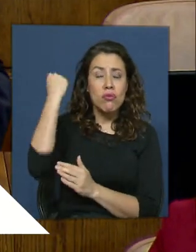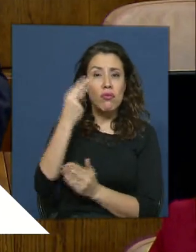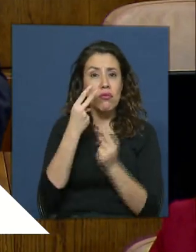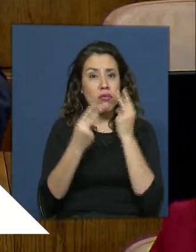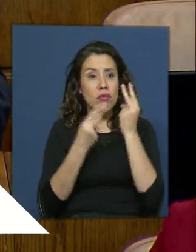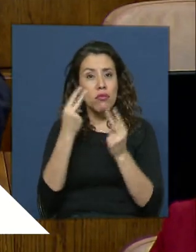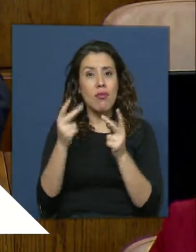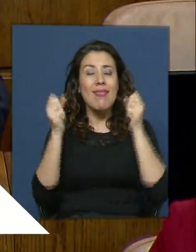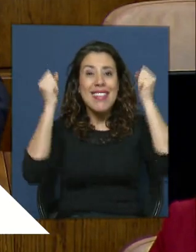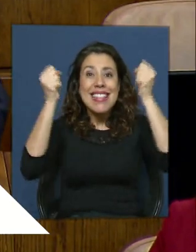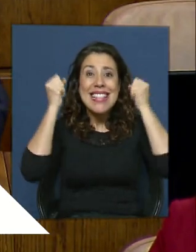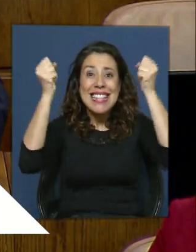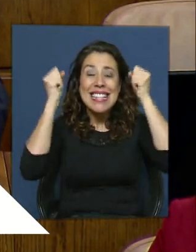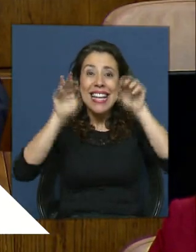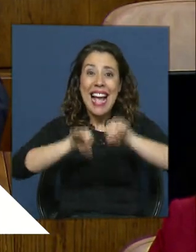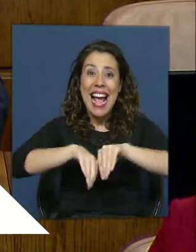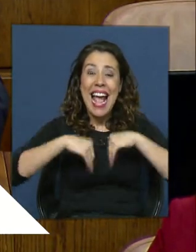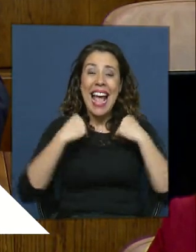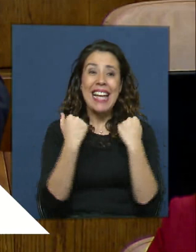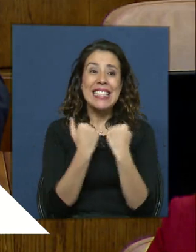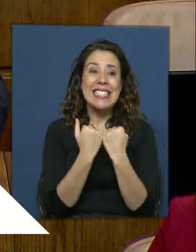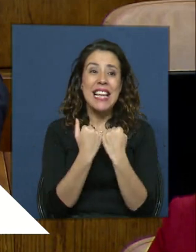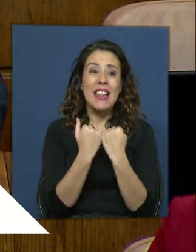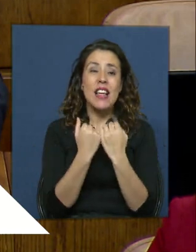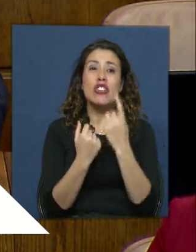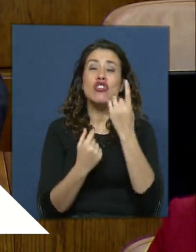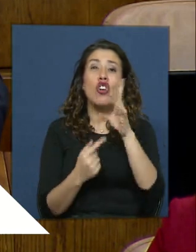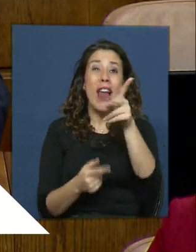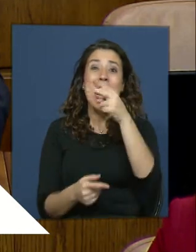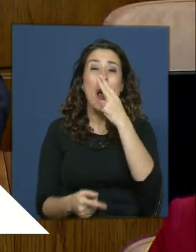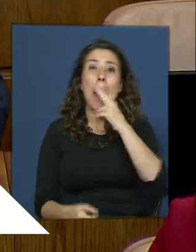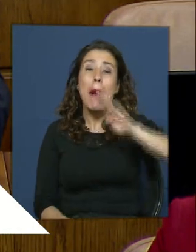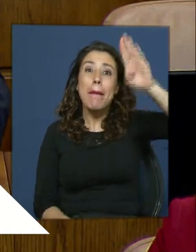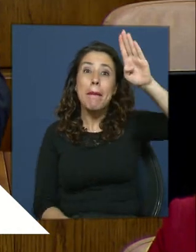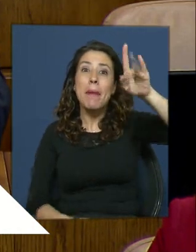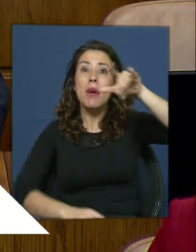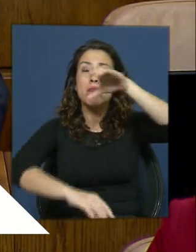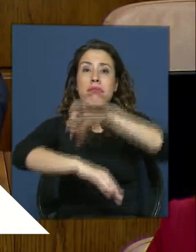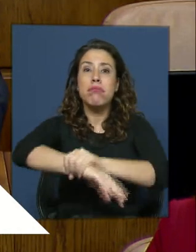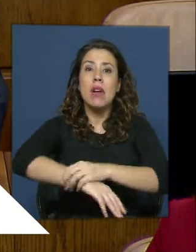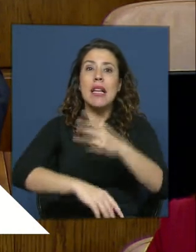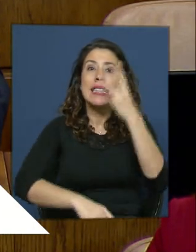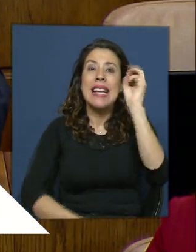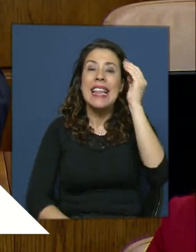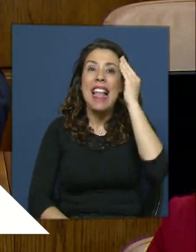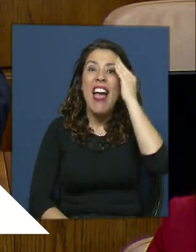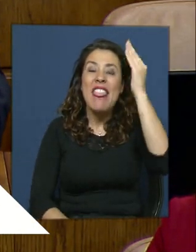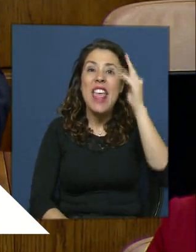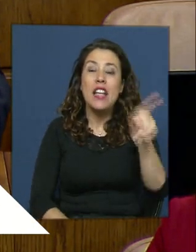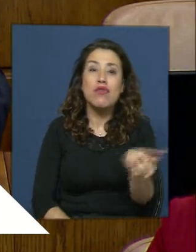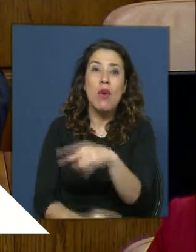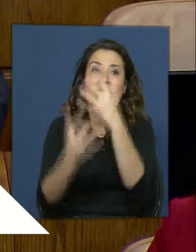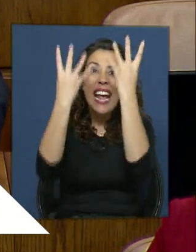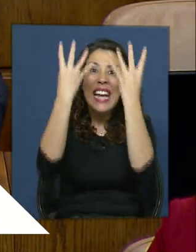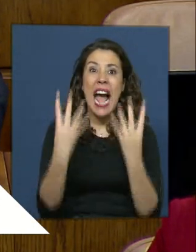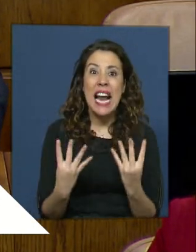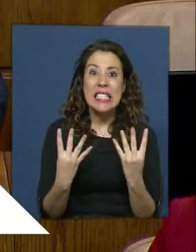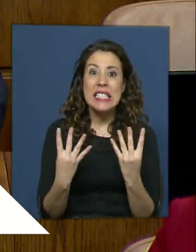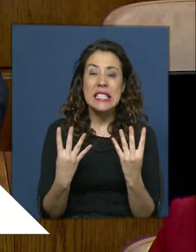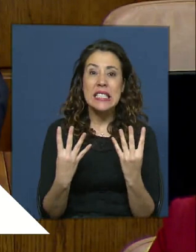un hincha en un estadio, solo por hacer el gesto nazi, fue detenido y tuvo 30 días en presidio, en